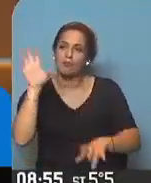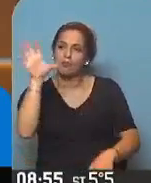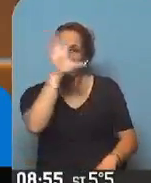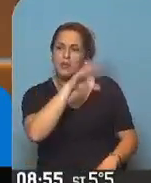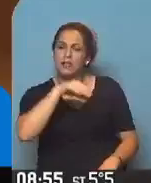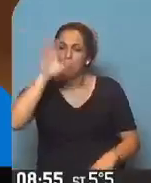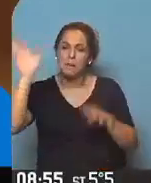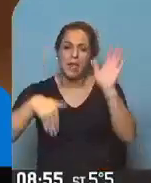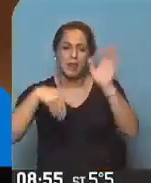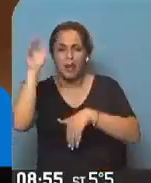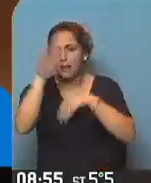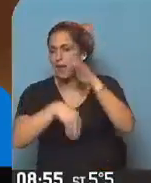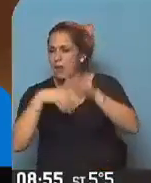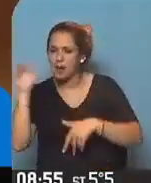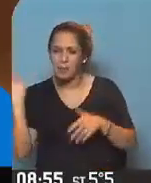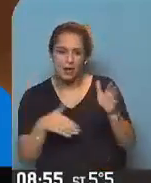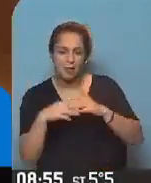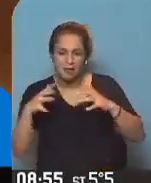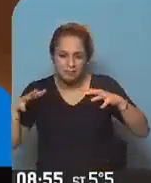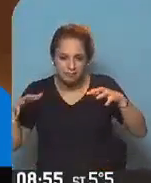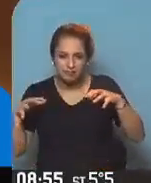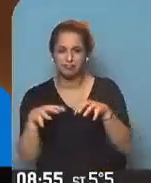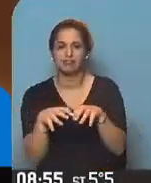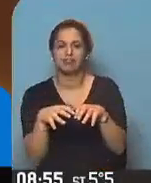los que entren a